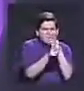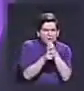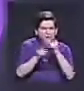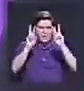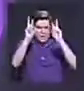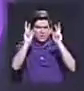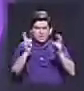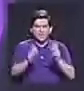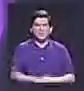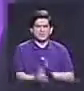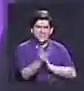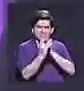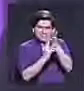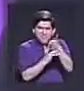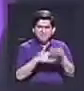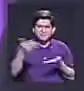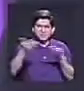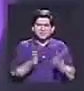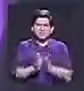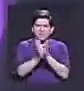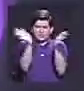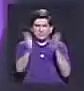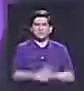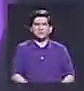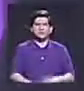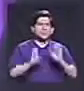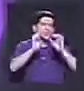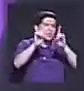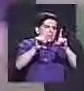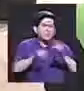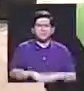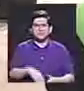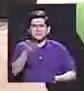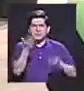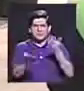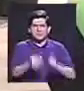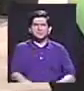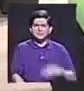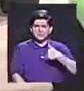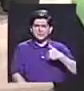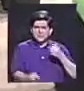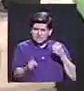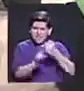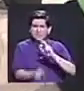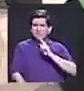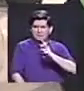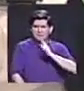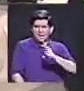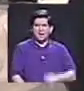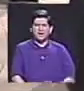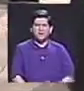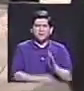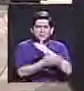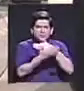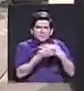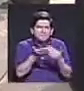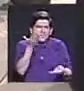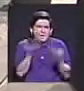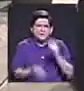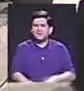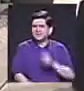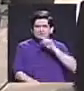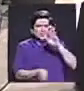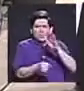en materia de acceso a los servicios públicos, que en materia de educación se está teniendo un impacto real y qué parte de repente es la que no